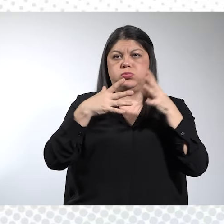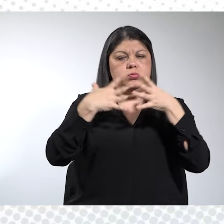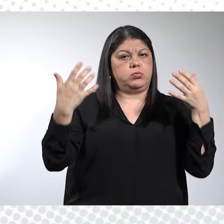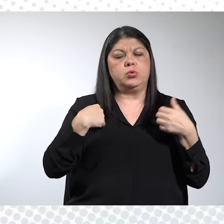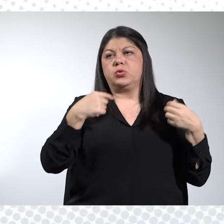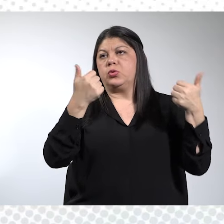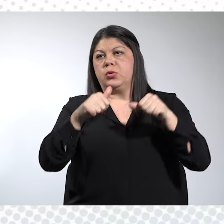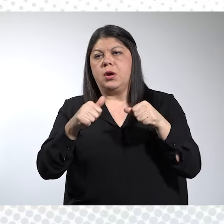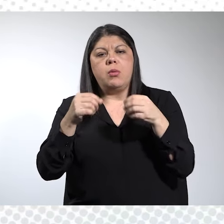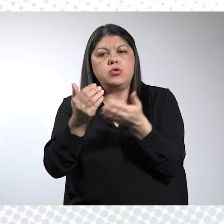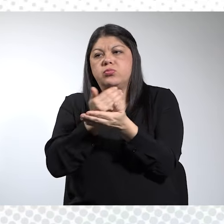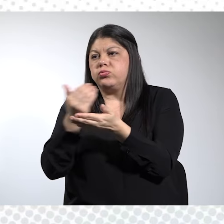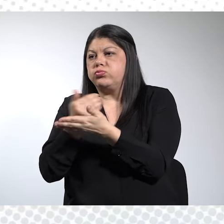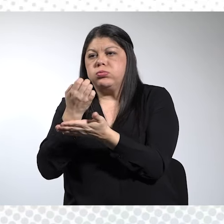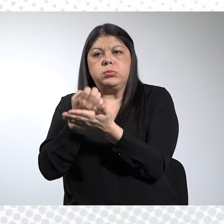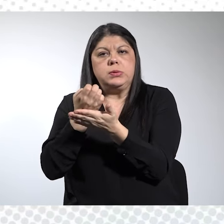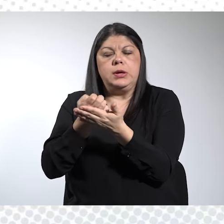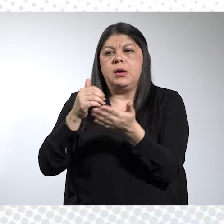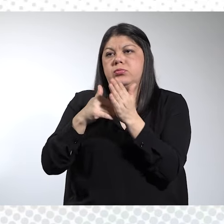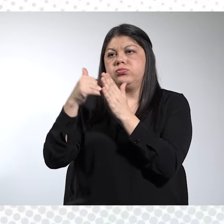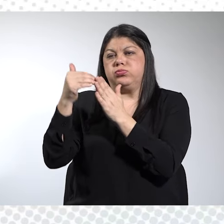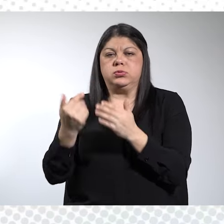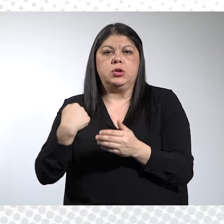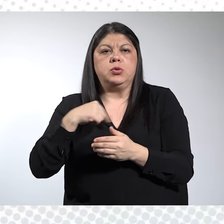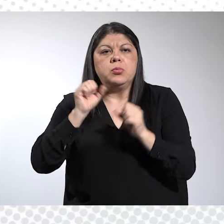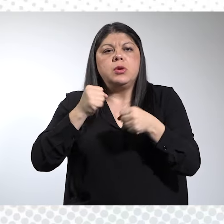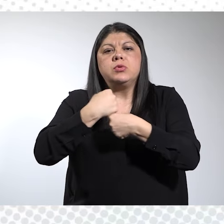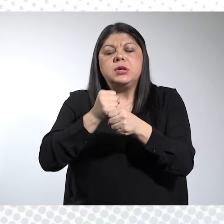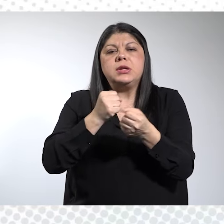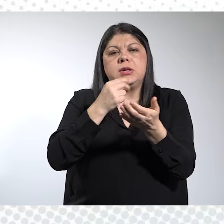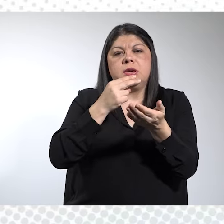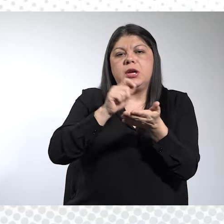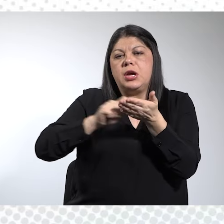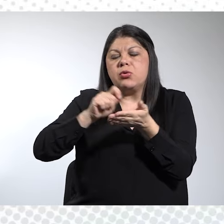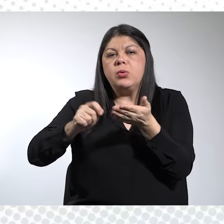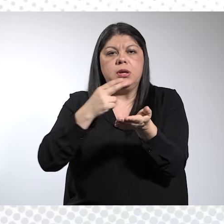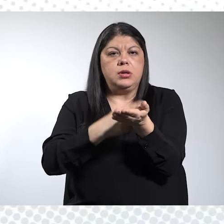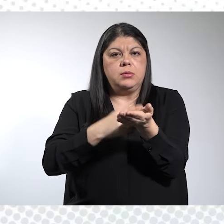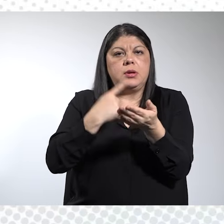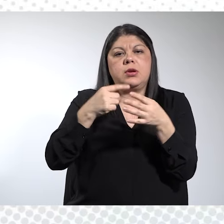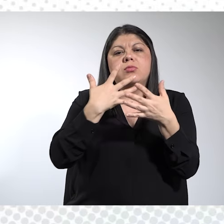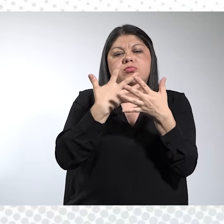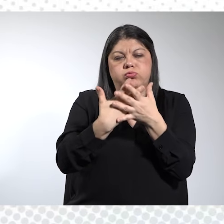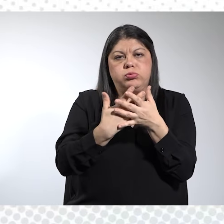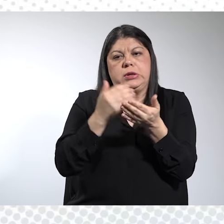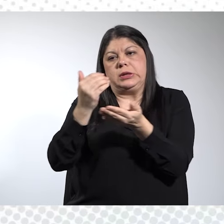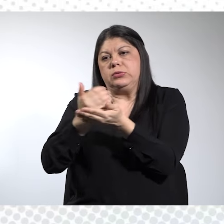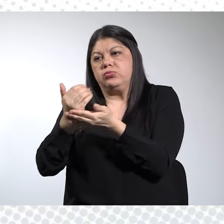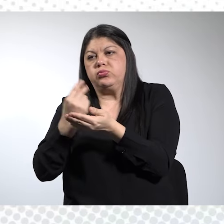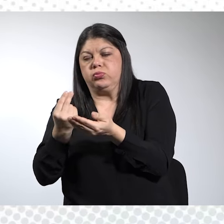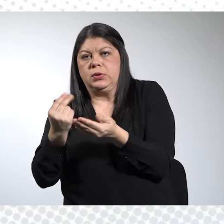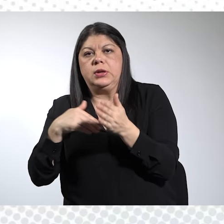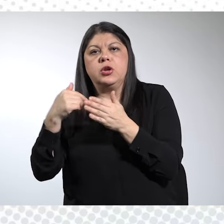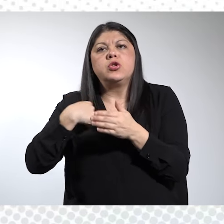con la megacárcel. Creemos que son muchos recursos los que hay que invertir ahí y podemos hacer escuelas, hospitales y hasta una cárcel con esa cantidad de